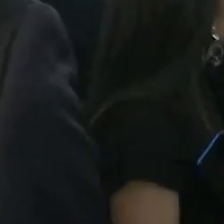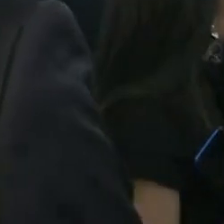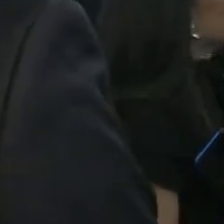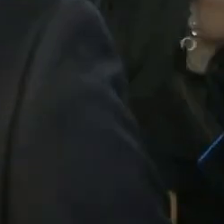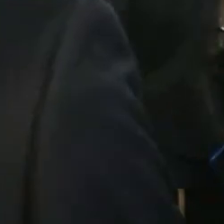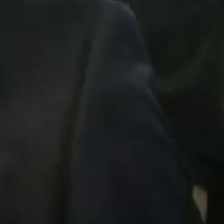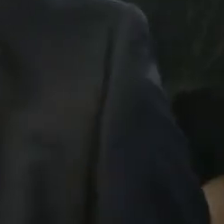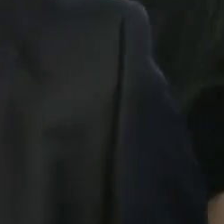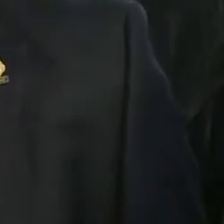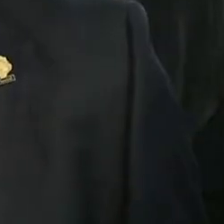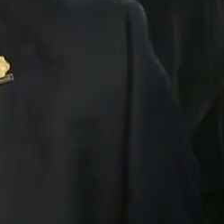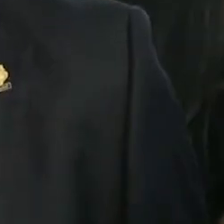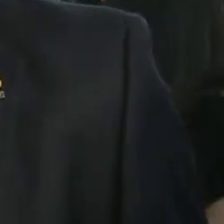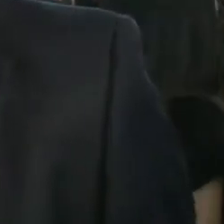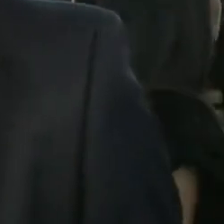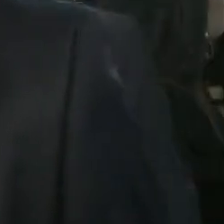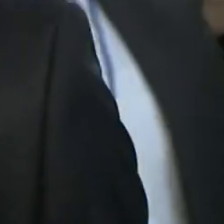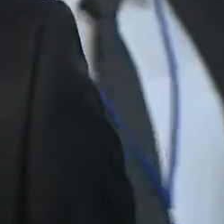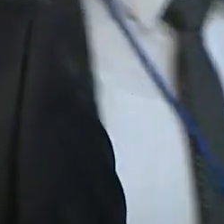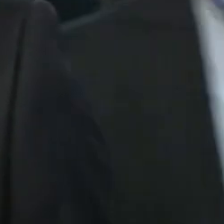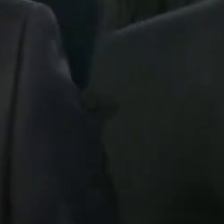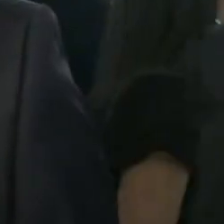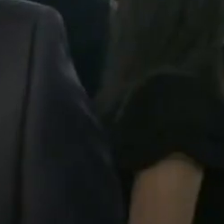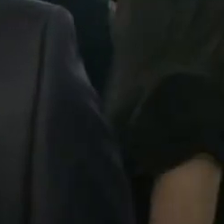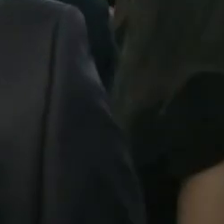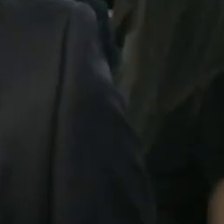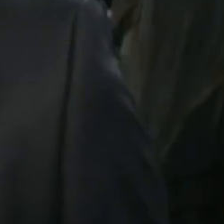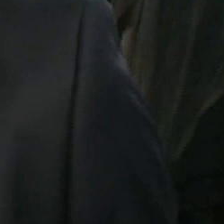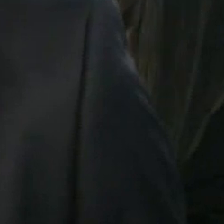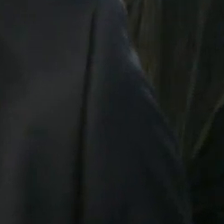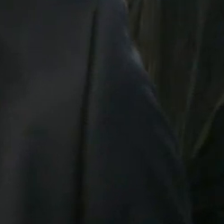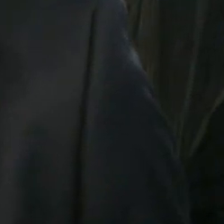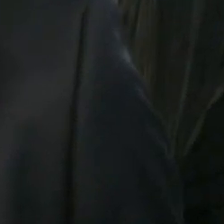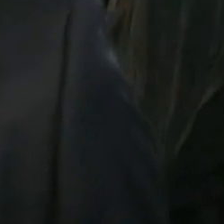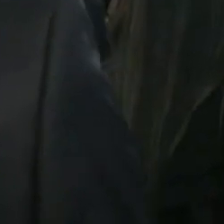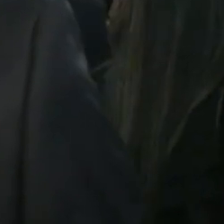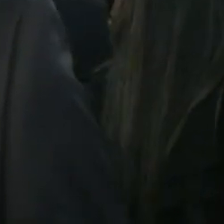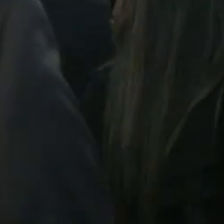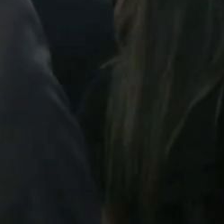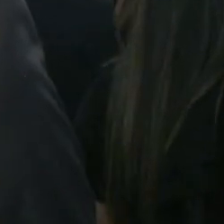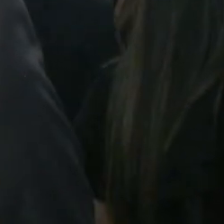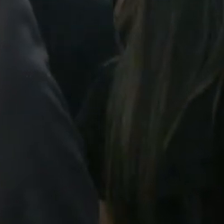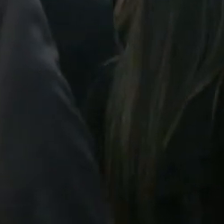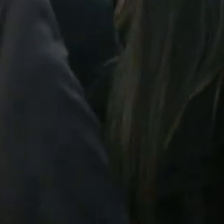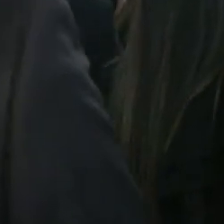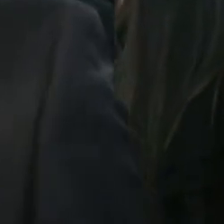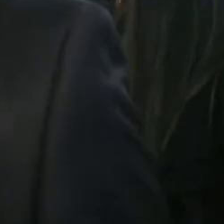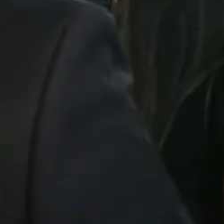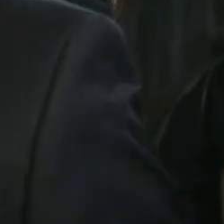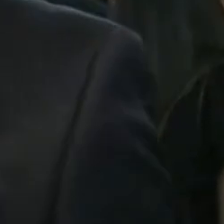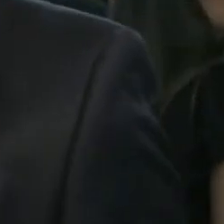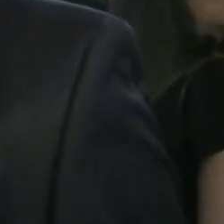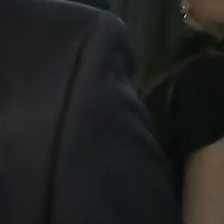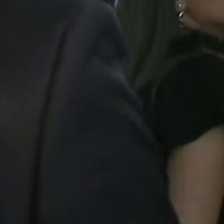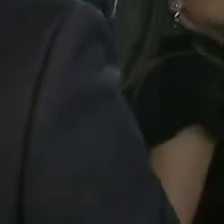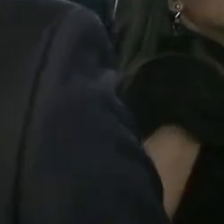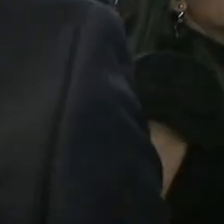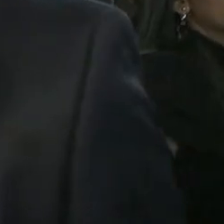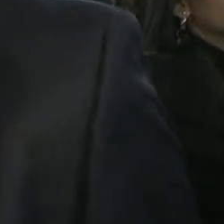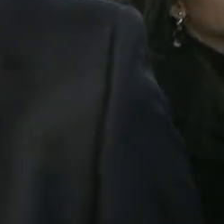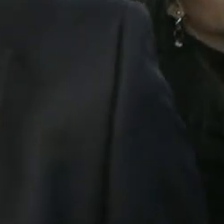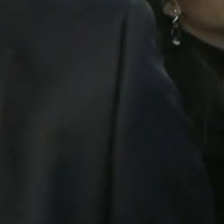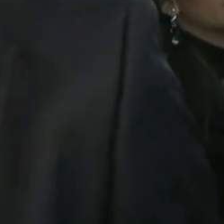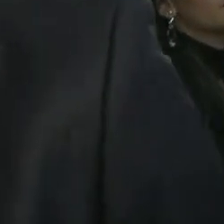las secretarías. A mí me parece que es una postura acomodada, como tratando de salvar